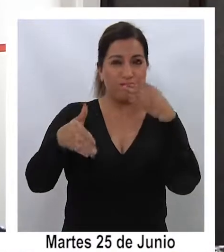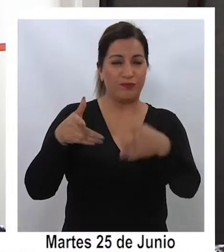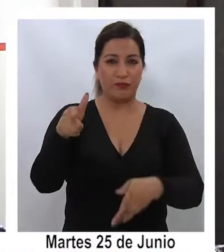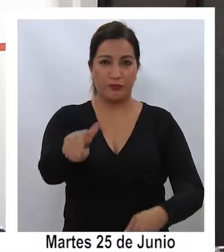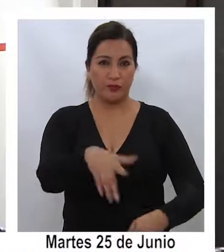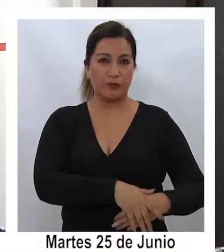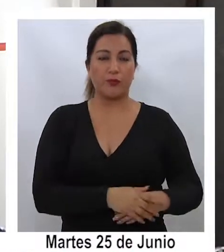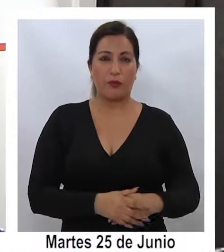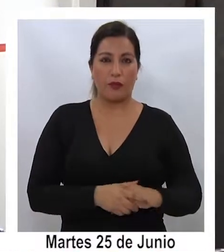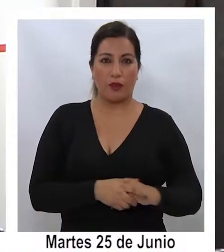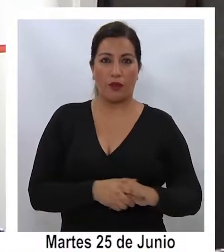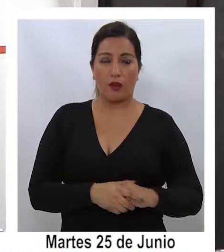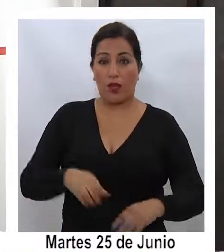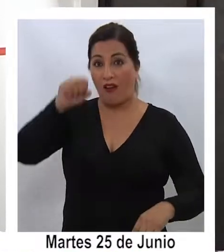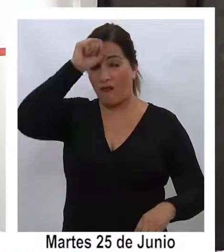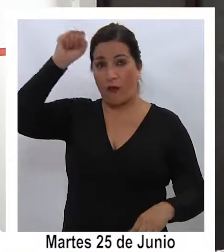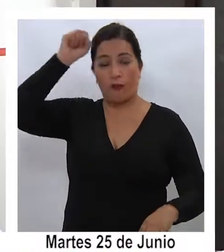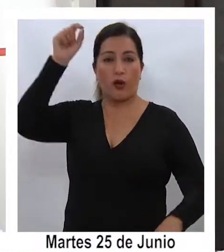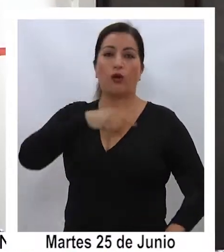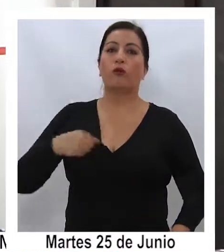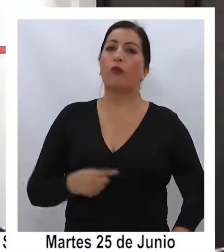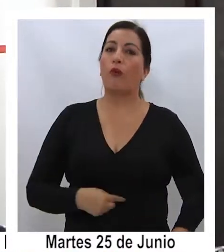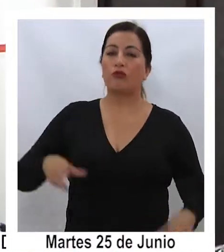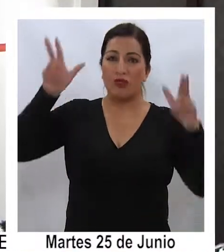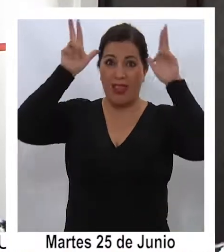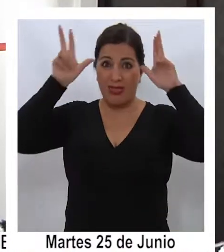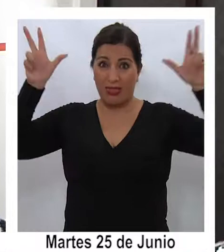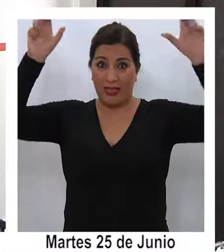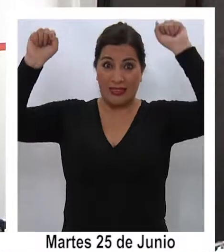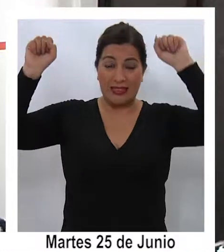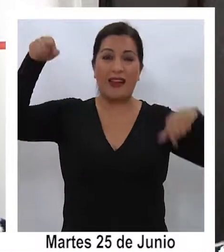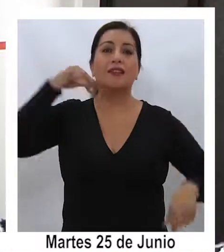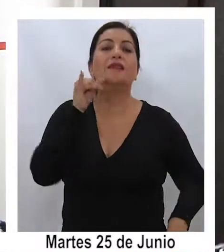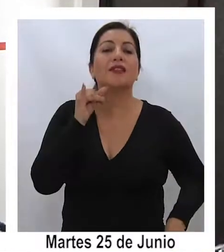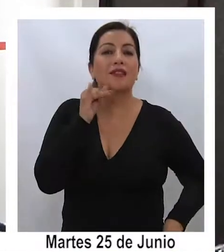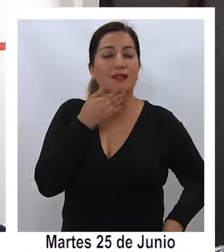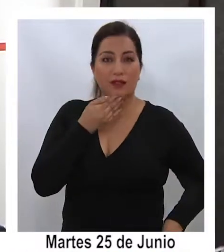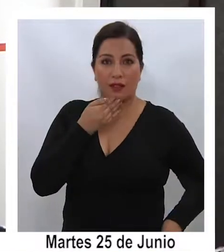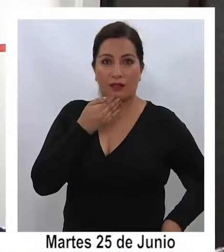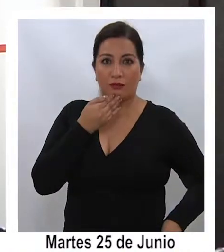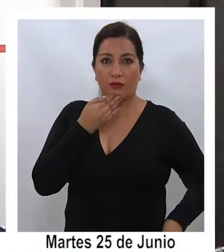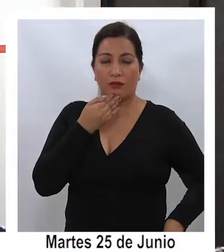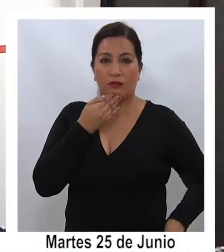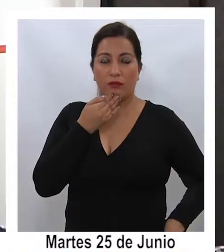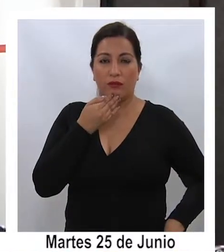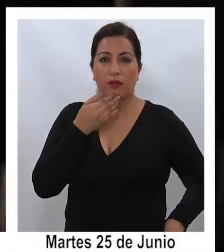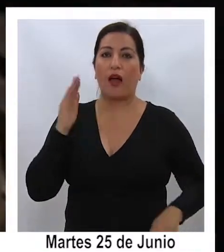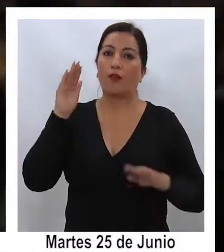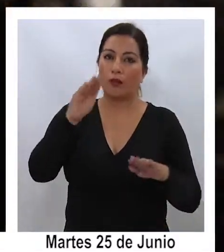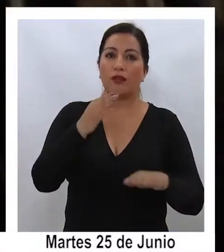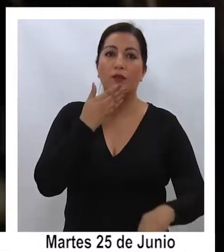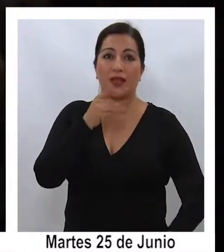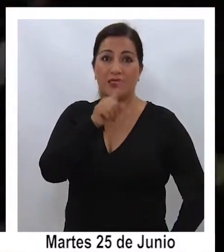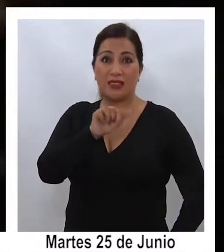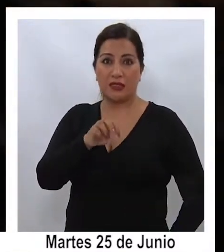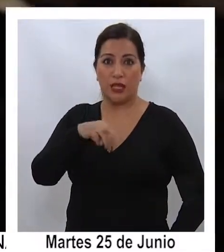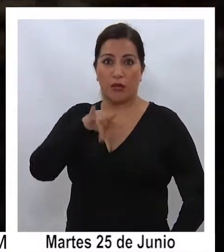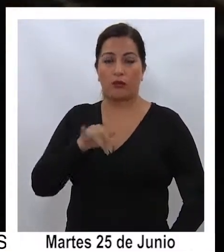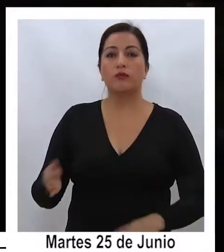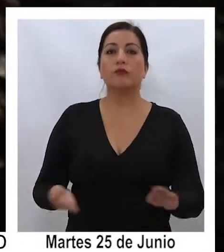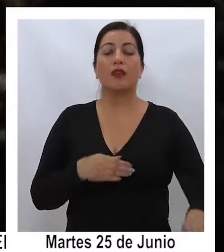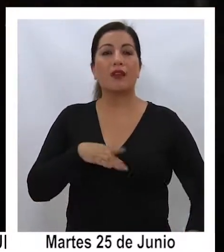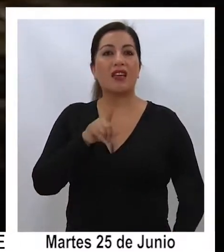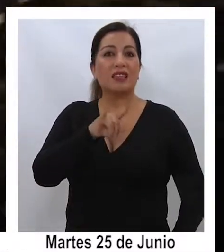la zona, tanto de bomberos de Pozo del Monte, de La Tirana, de Quique, también concurrieron a apoyar, y SAMU. CIAT de